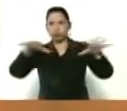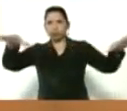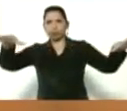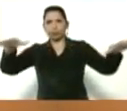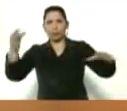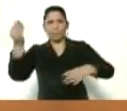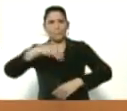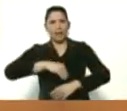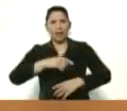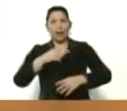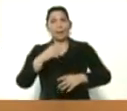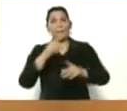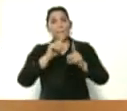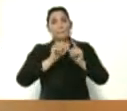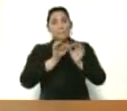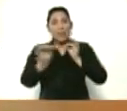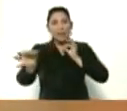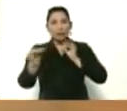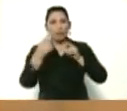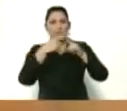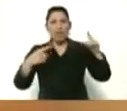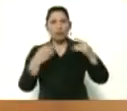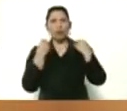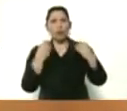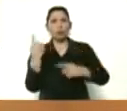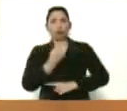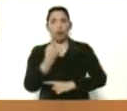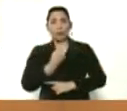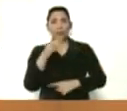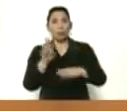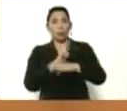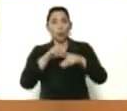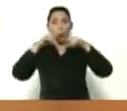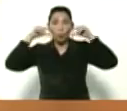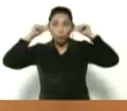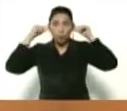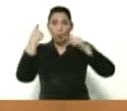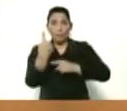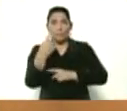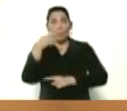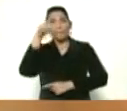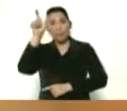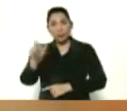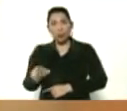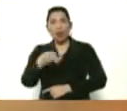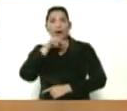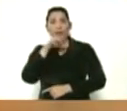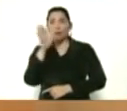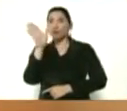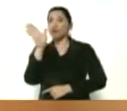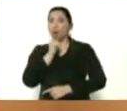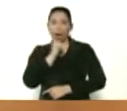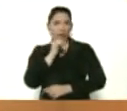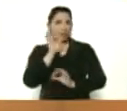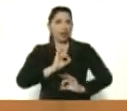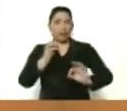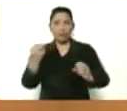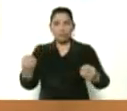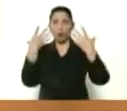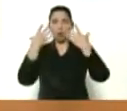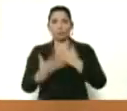mucho más de metro y medio, y cómo solamente con el uso de tapabocas que una persona hable no hay ningún tipo de diseminación. Es